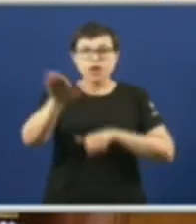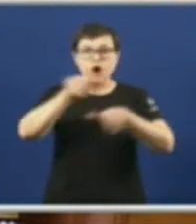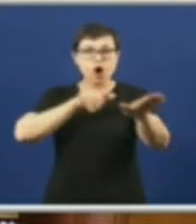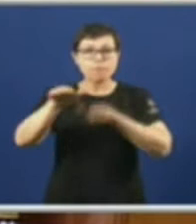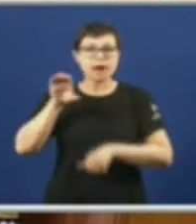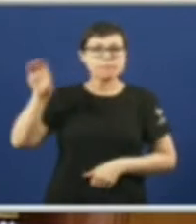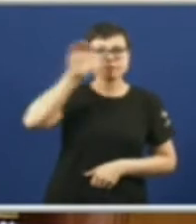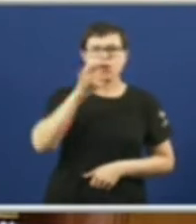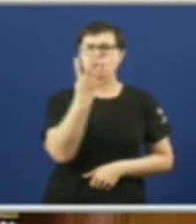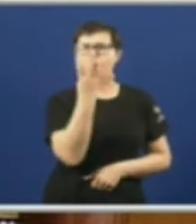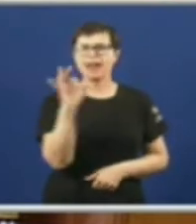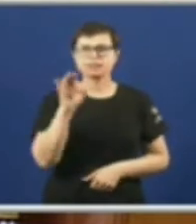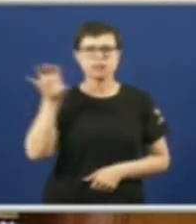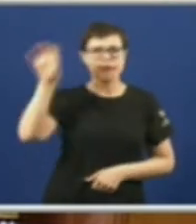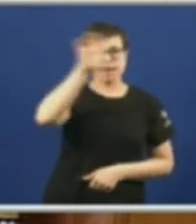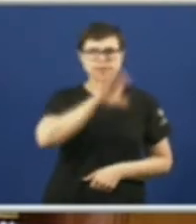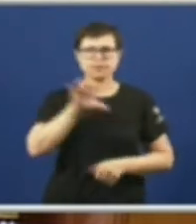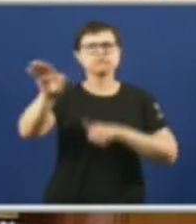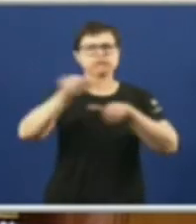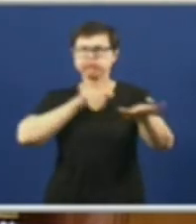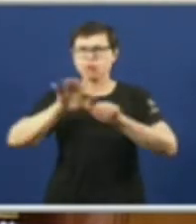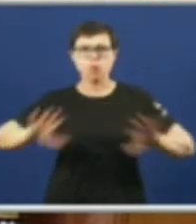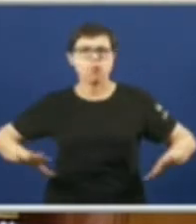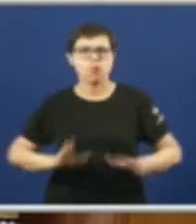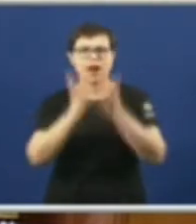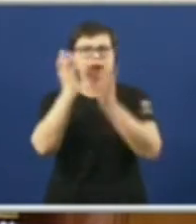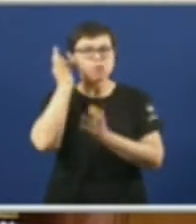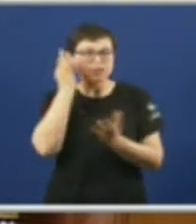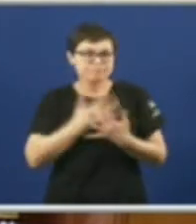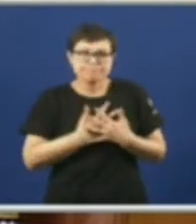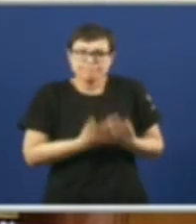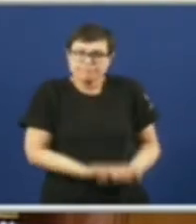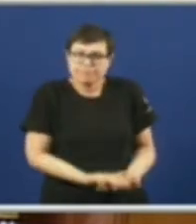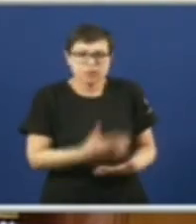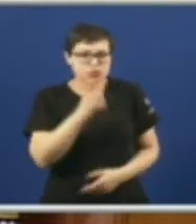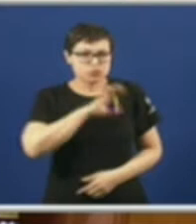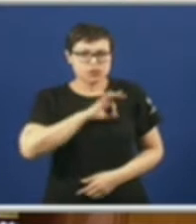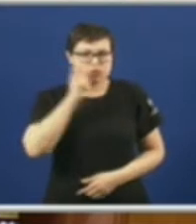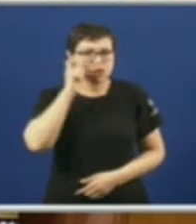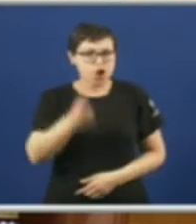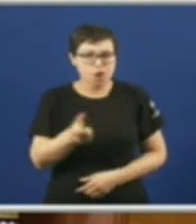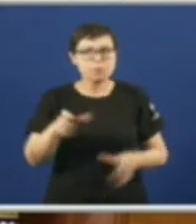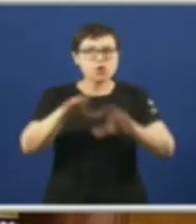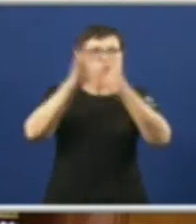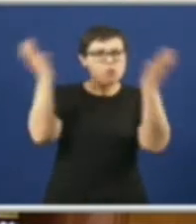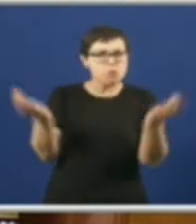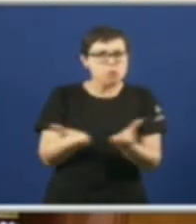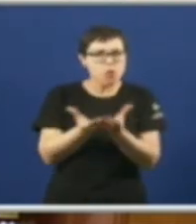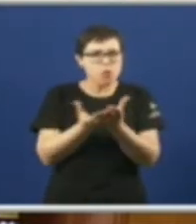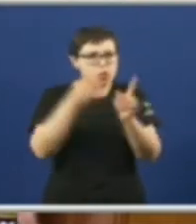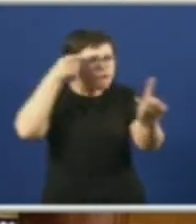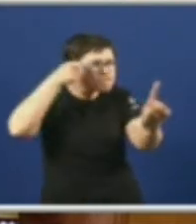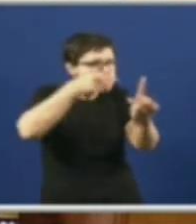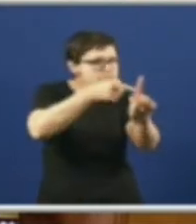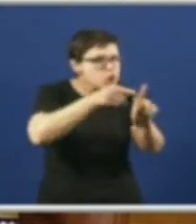40 países. Eu sinto ter que decirlle ao señor Feijóo, pero é que o mundo non xira arredor do seu